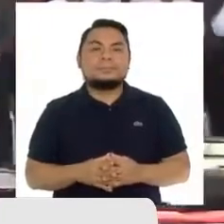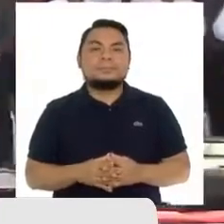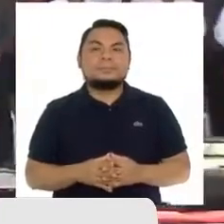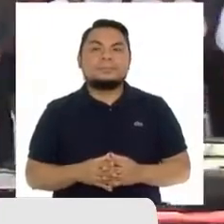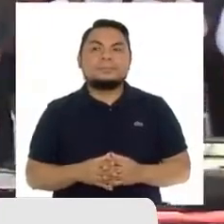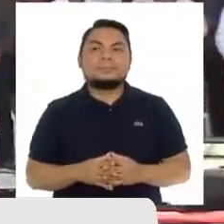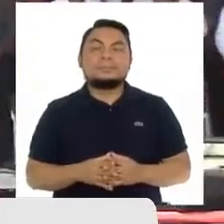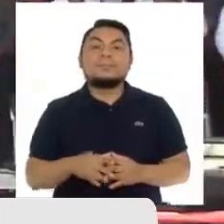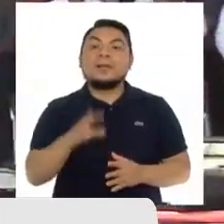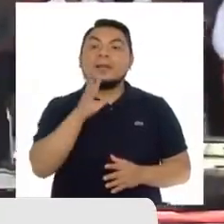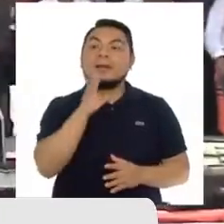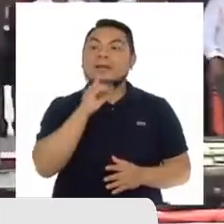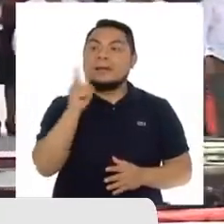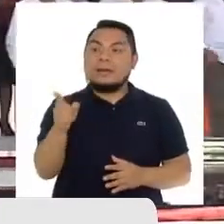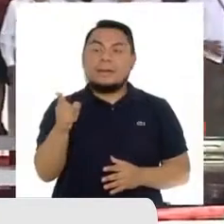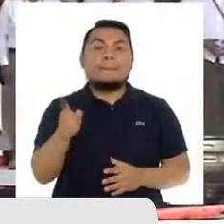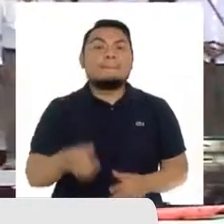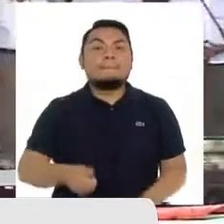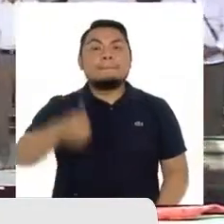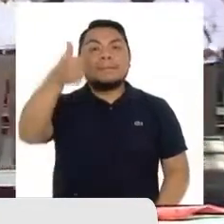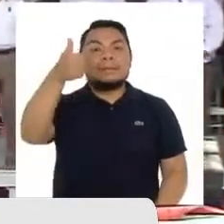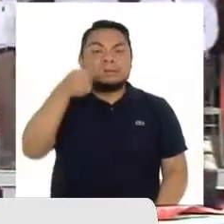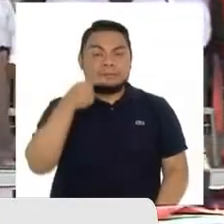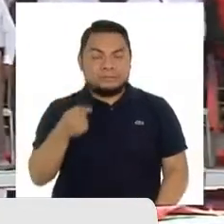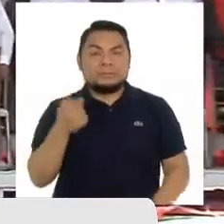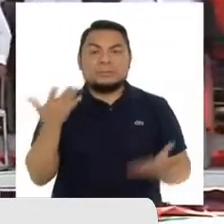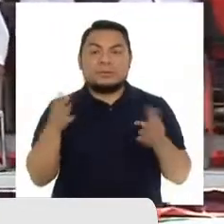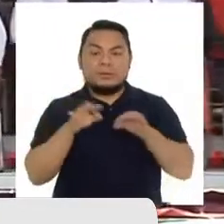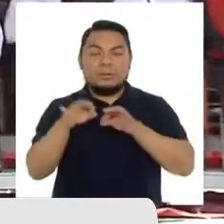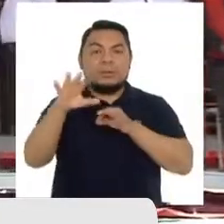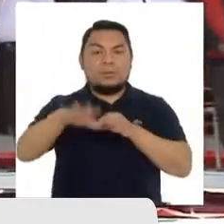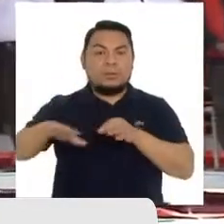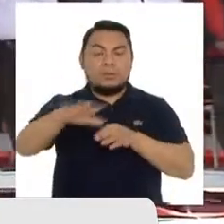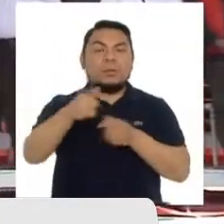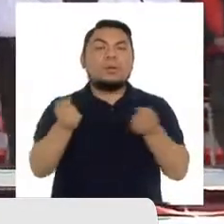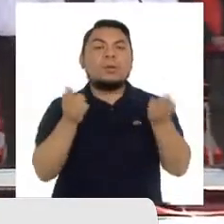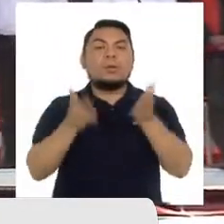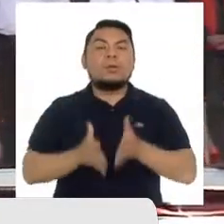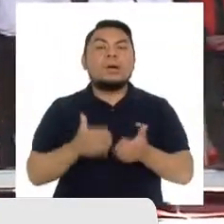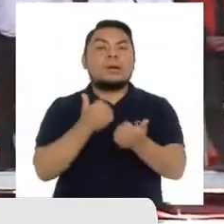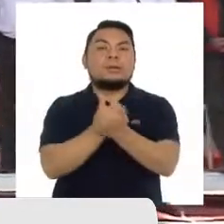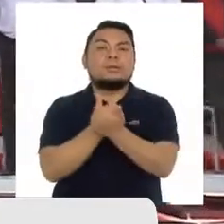ha sido las palabras del presidente a continuación el gobernador